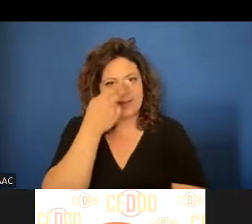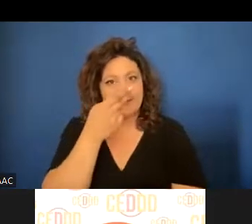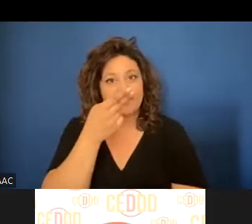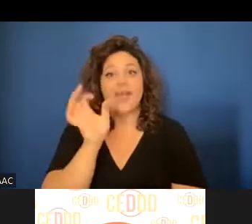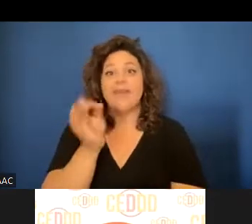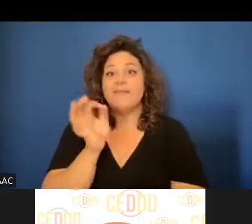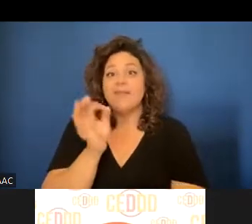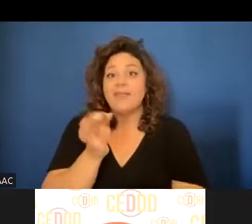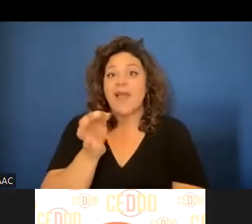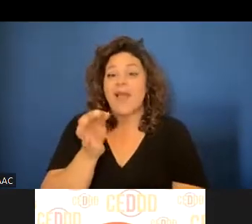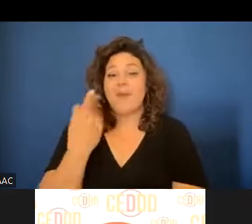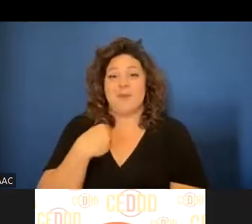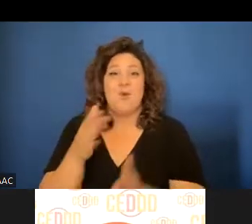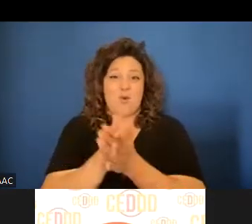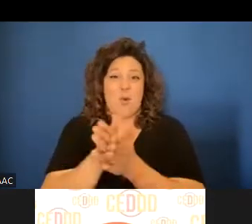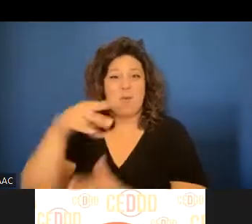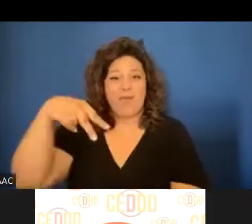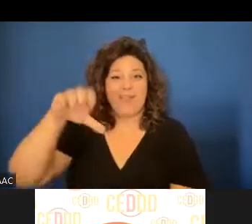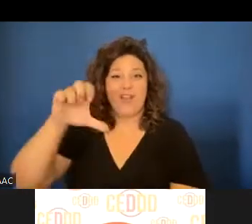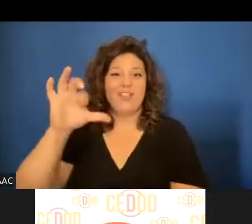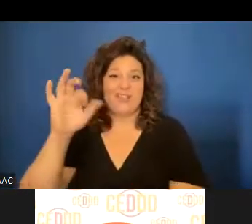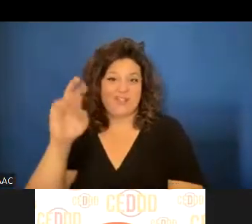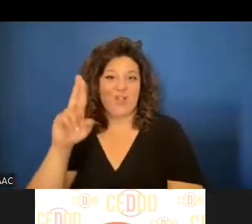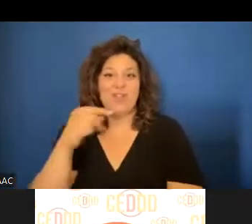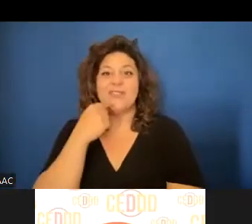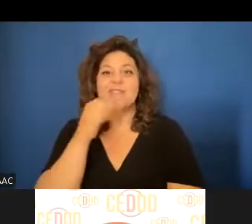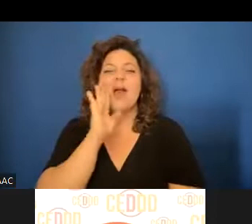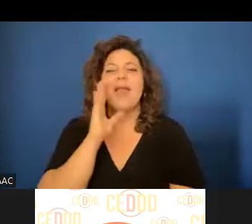nos supone una cierta inseguridad jurídica.